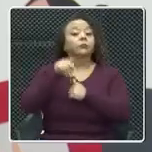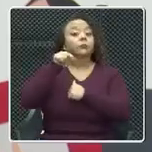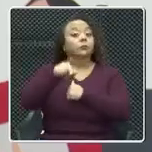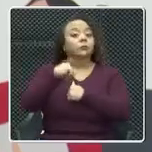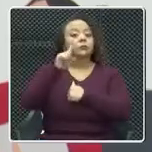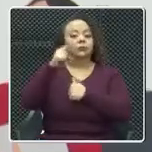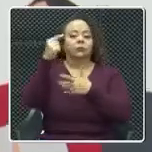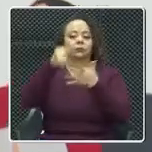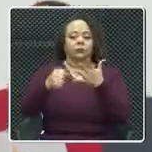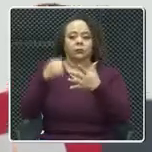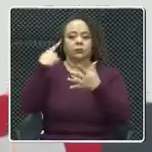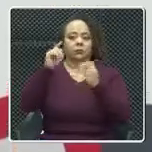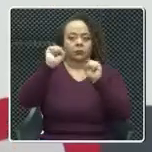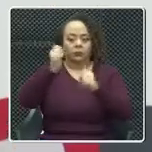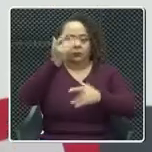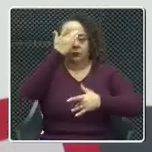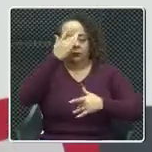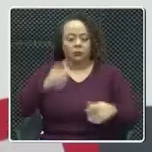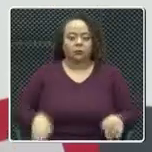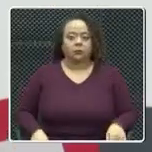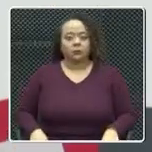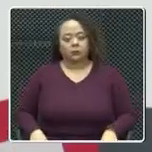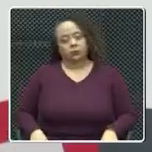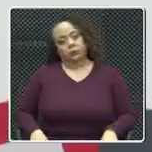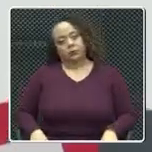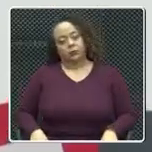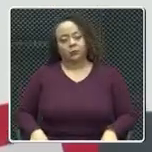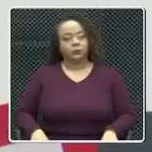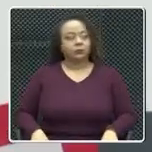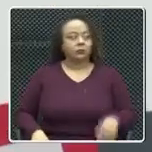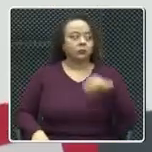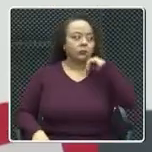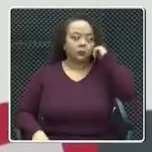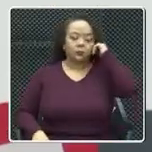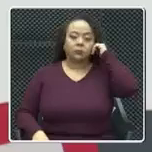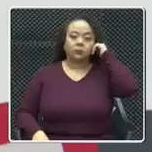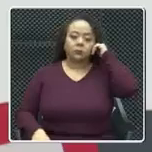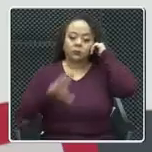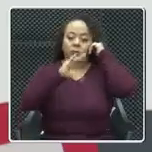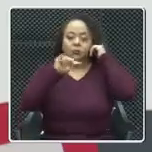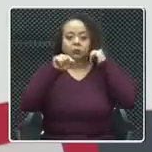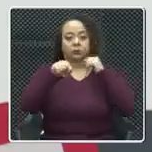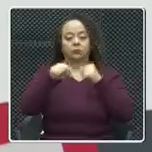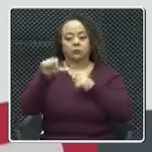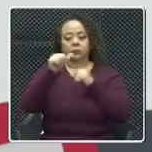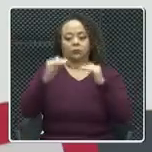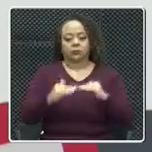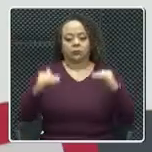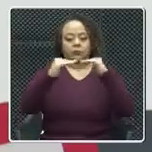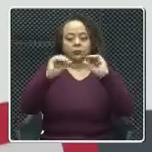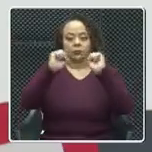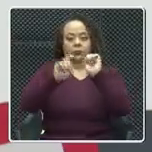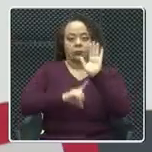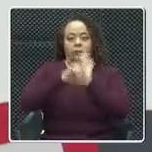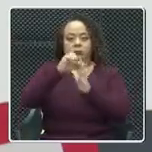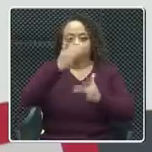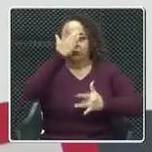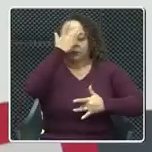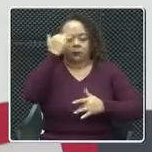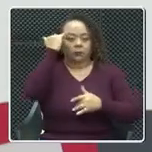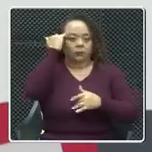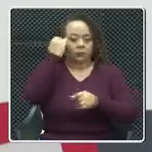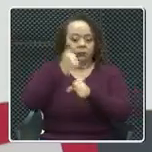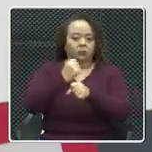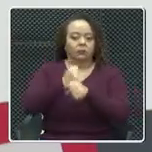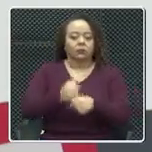factor de riesgo que me puede enfermar, okay. ¿Verdad? Y ahí pasamos al otro nivel que puede desarrollar una enfermedad mental